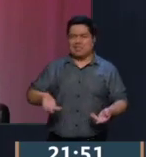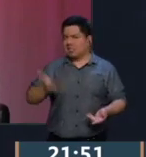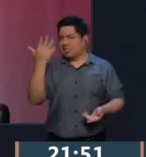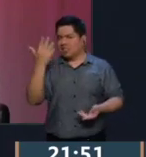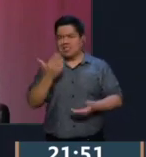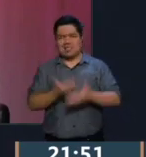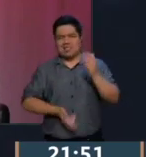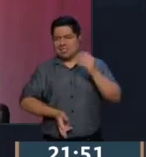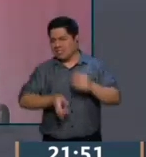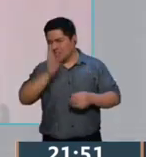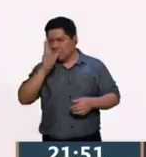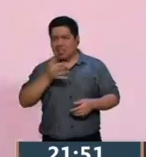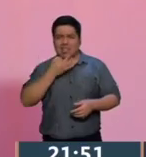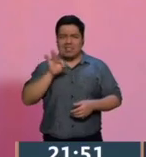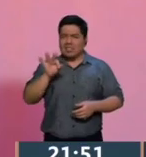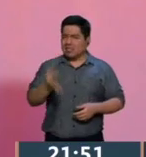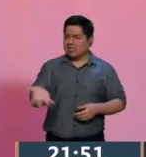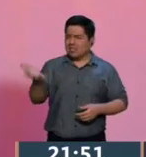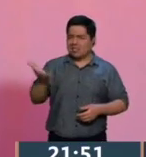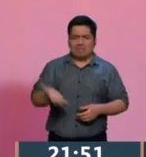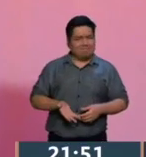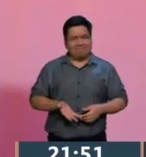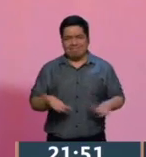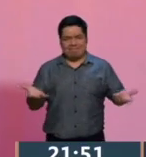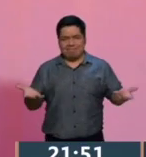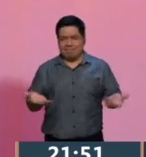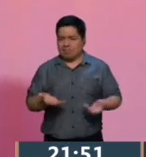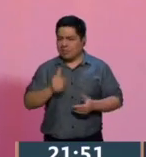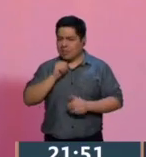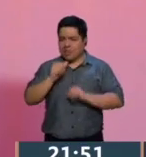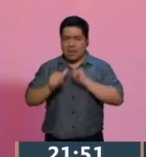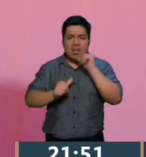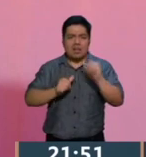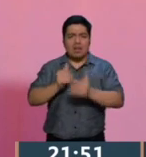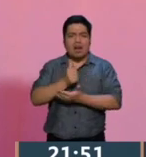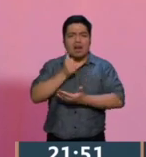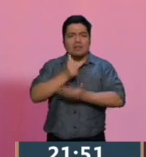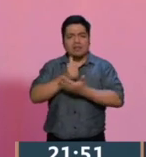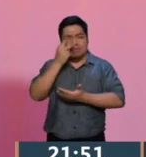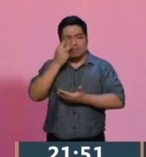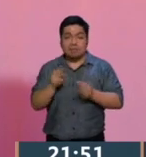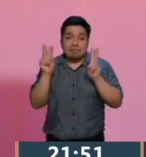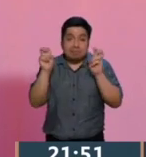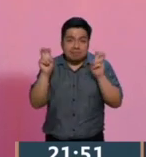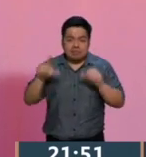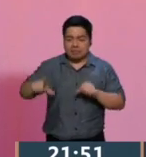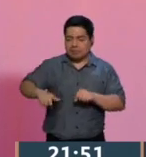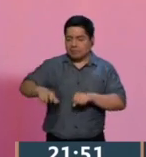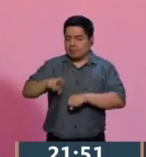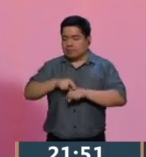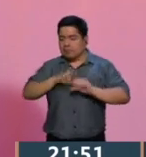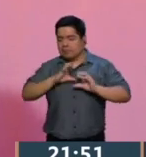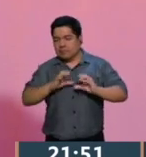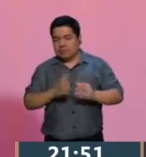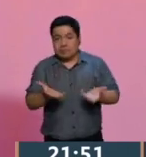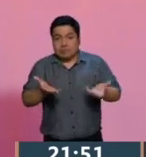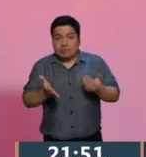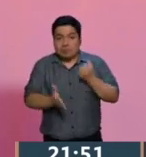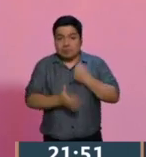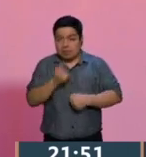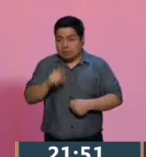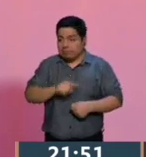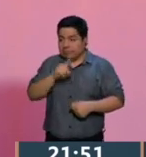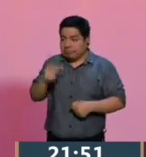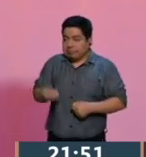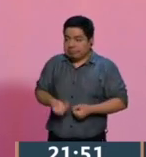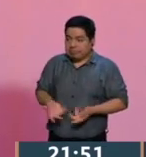ya insultante para la ciudadanía. Si no estamos cuidando la ciudad que pretendemos gobernar, pues ¿qué va a resultar